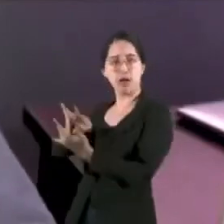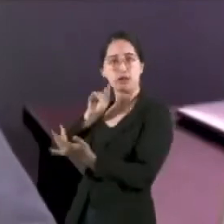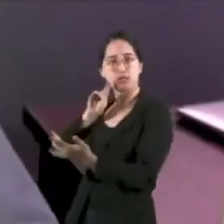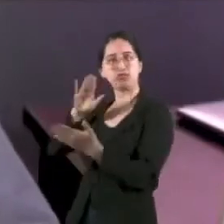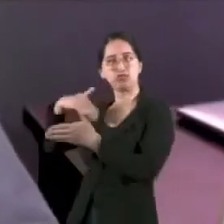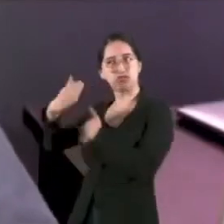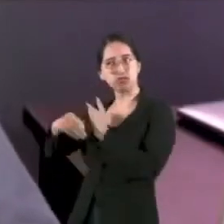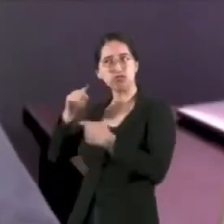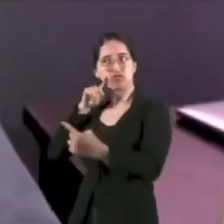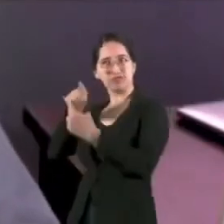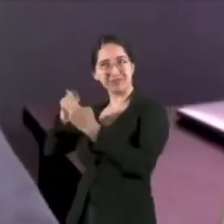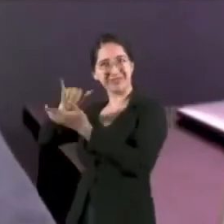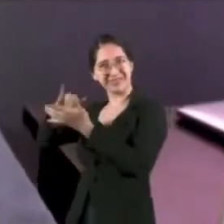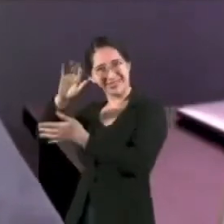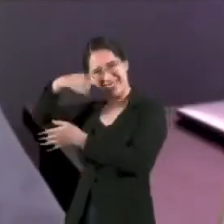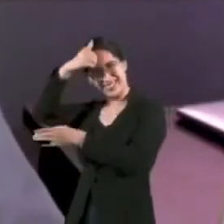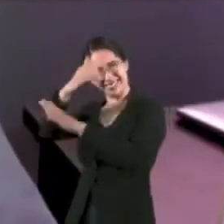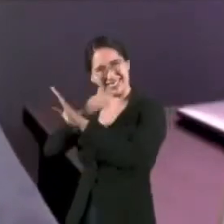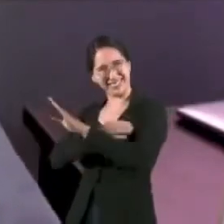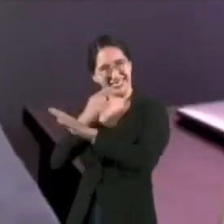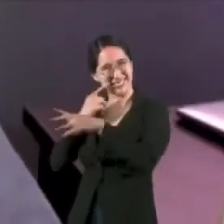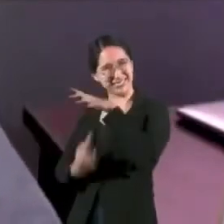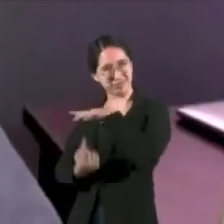una pregunta que uno también se hace.